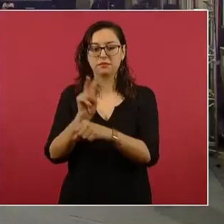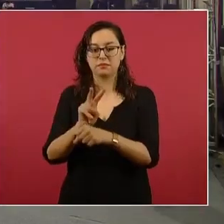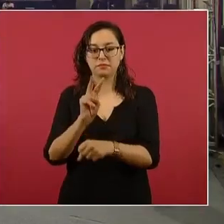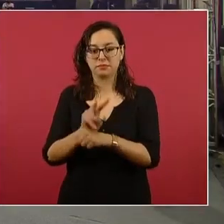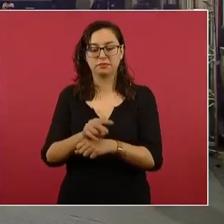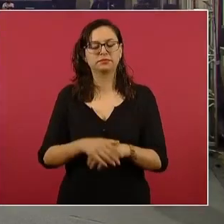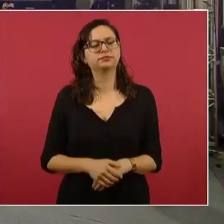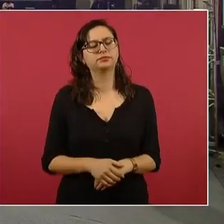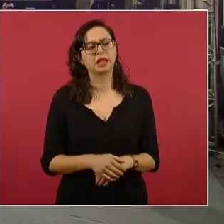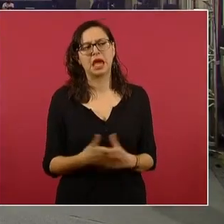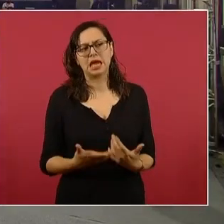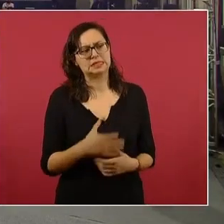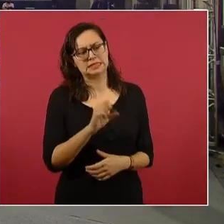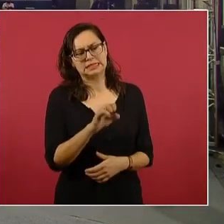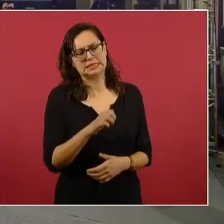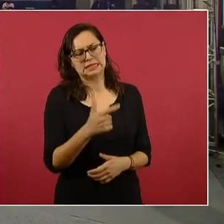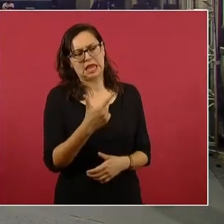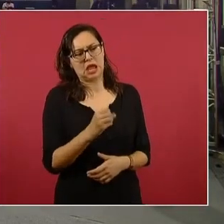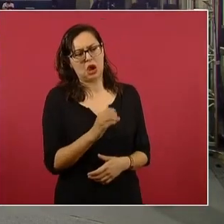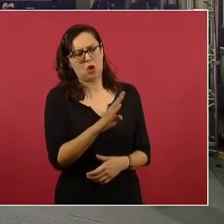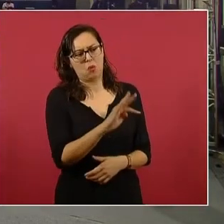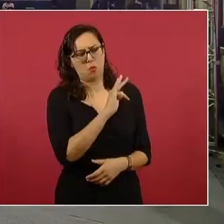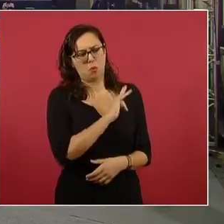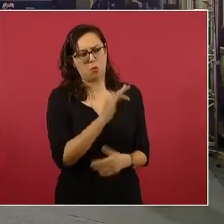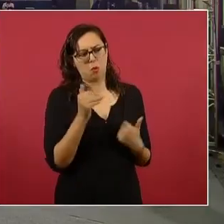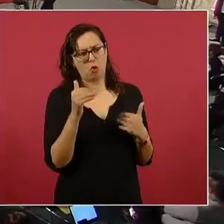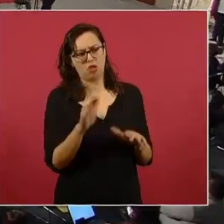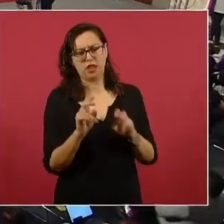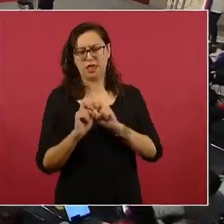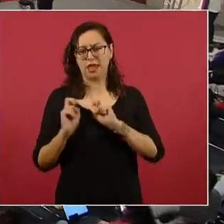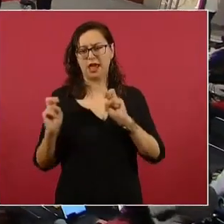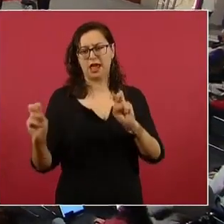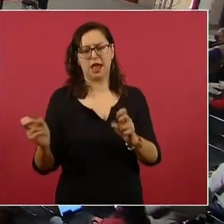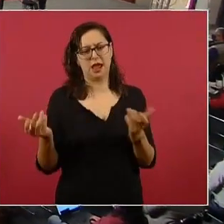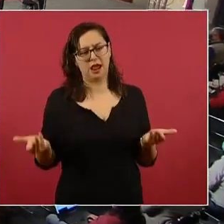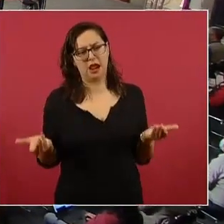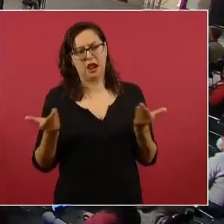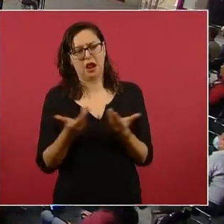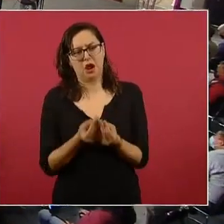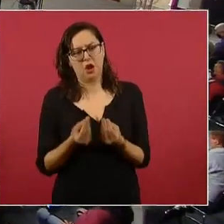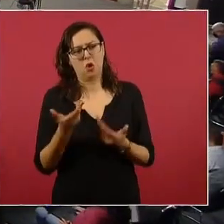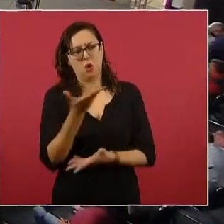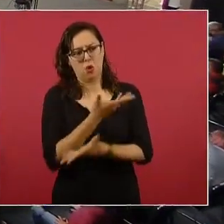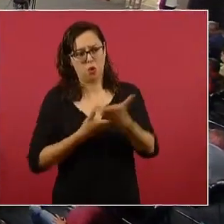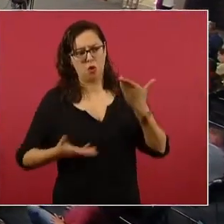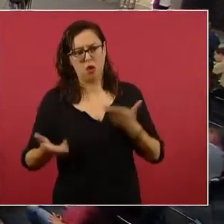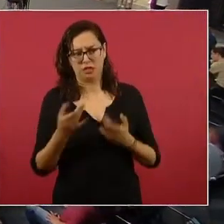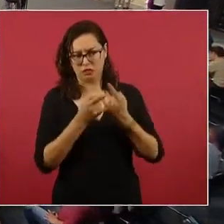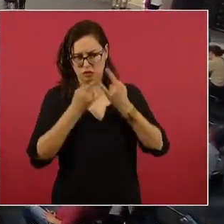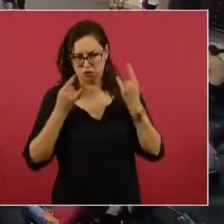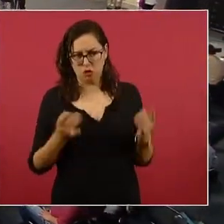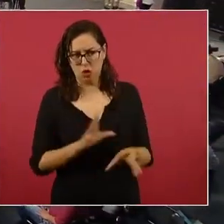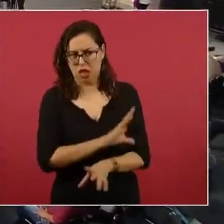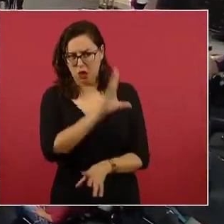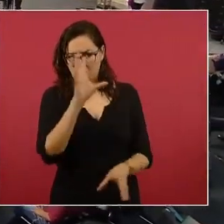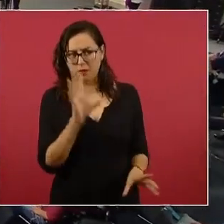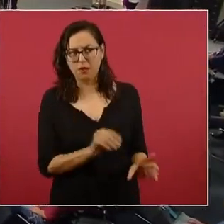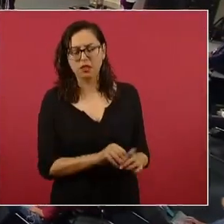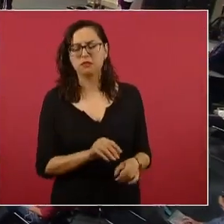el secretario de Gobernación podría reunirse con todos los magistrados de la Sala Superior para conocer toda la versión completa? Sí.